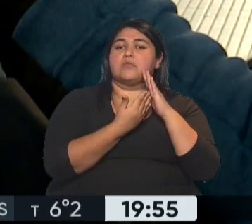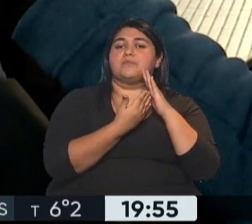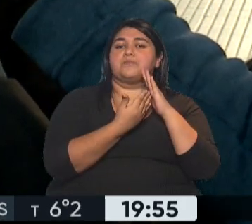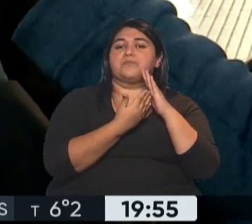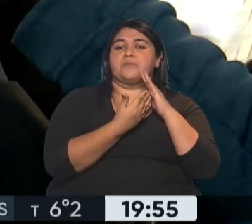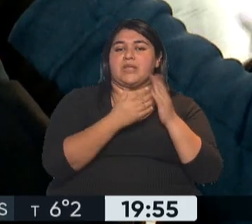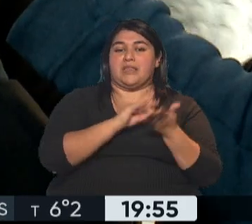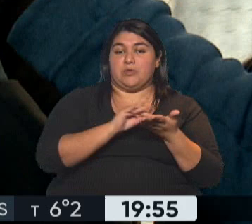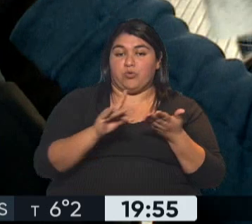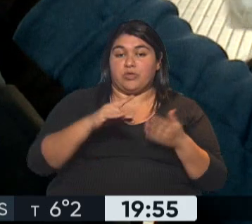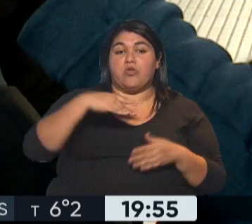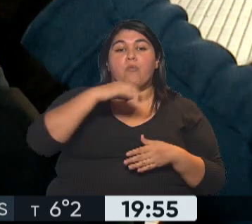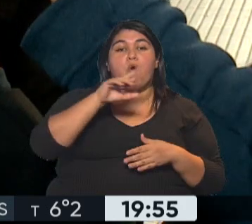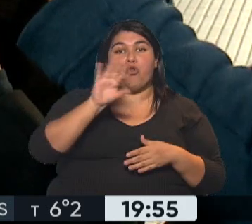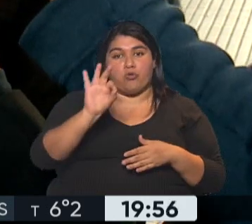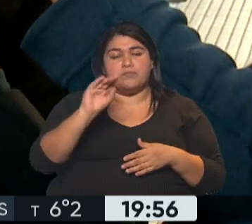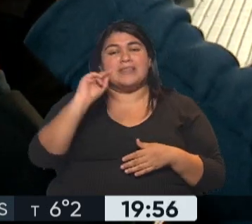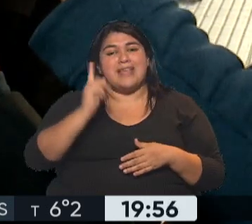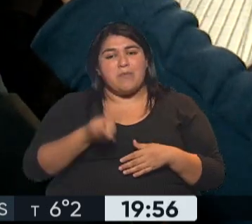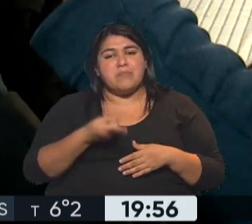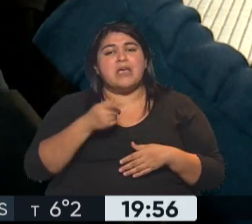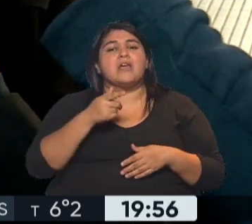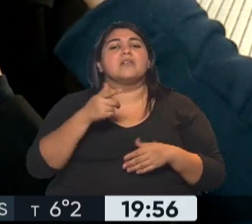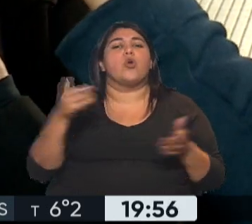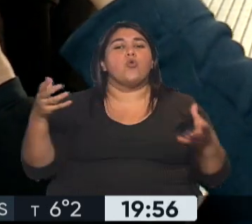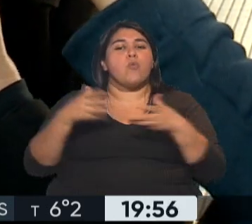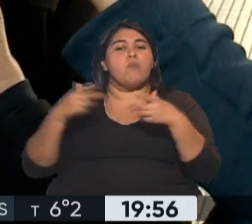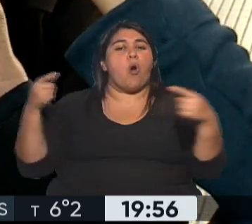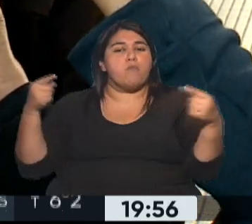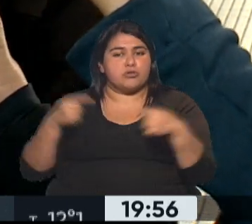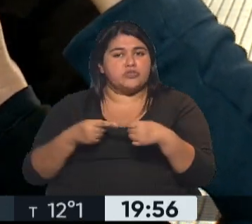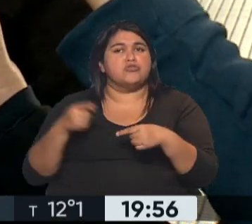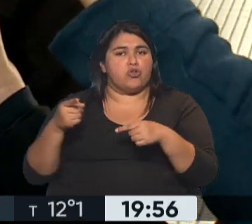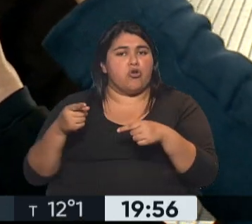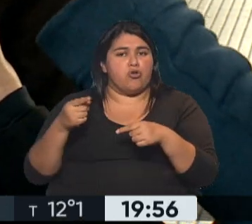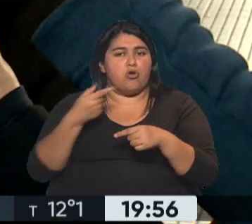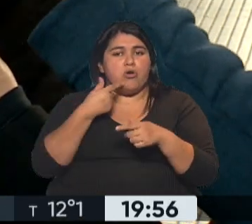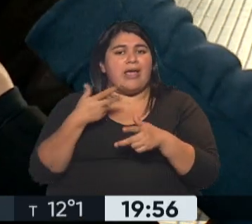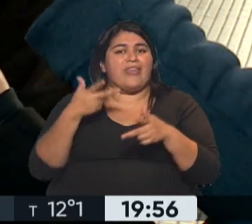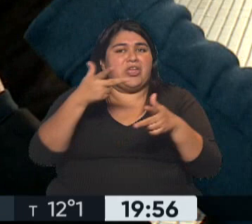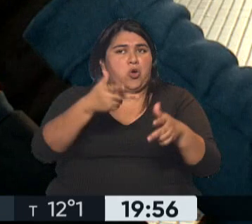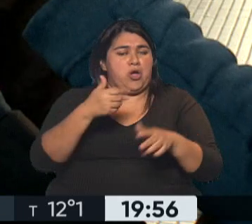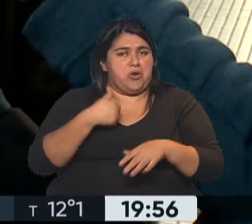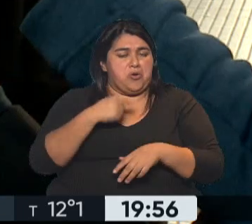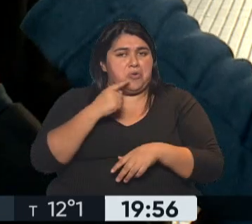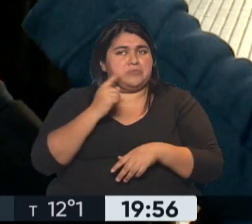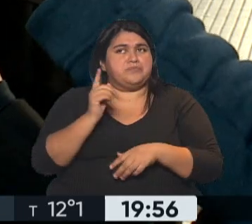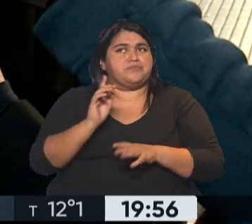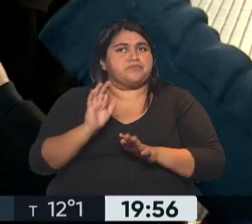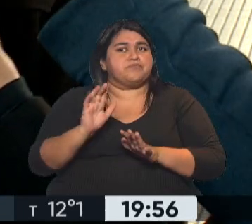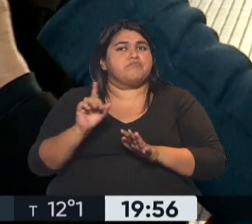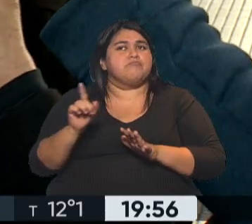del diputado Moró al frente de la comisión, sino que algunos miembros de la oposición expresamente dijeron que de ninguna manera